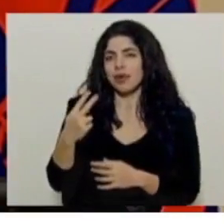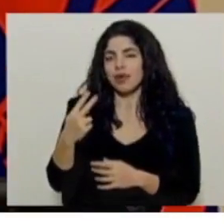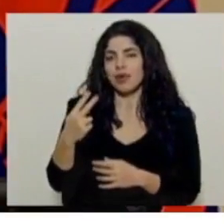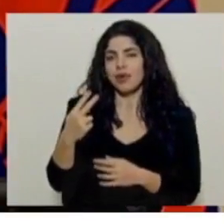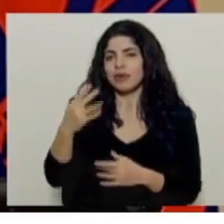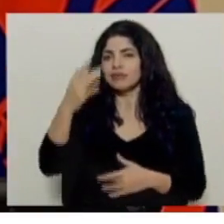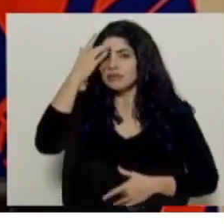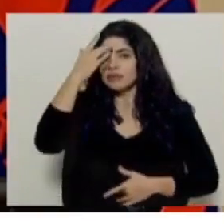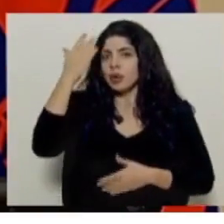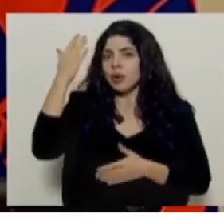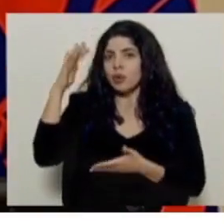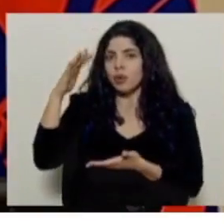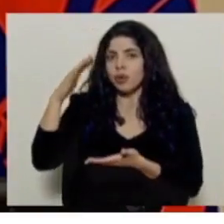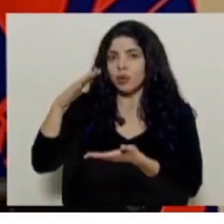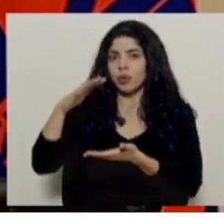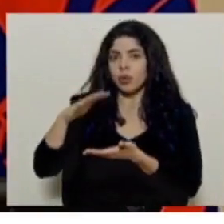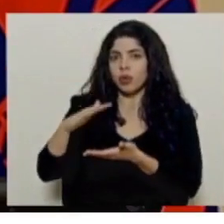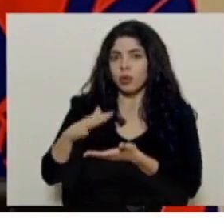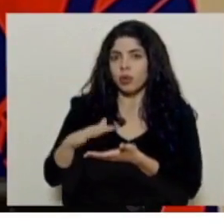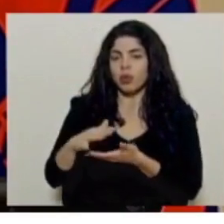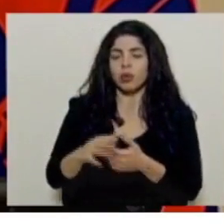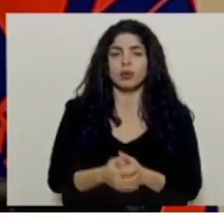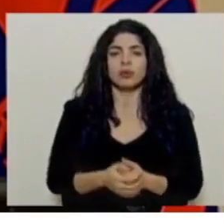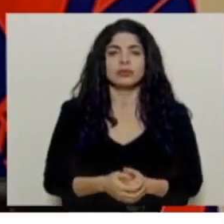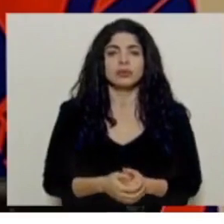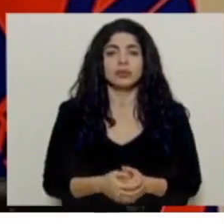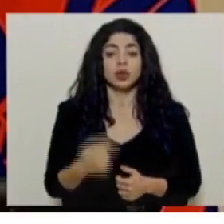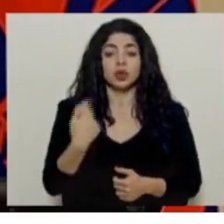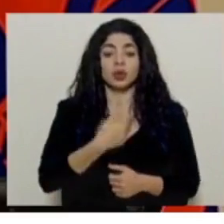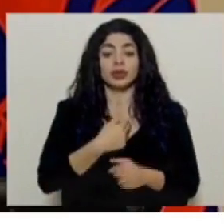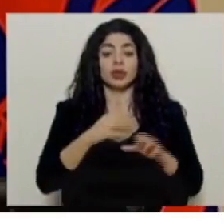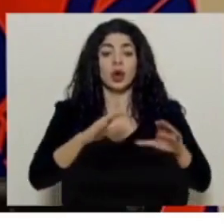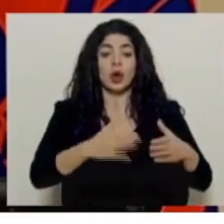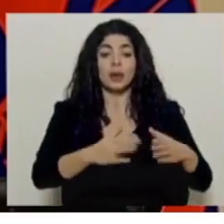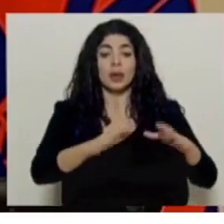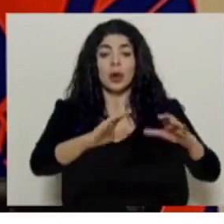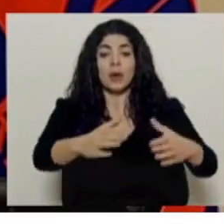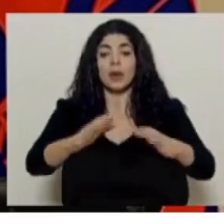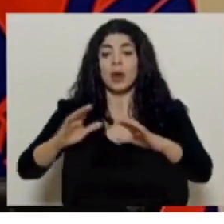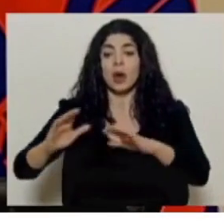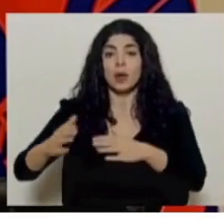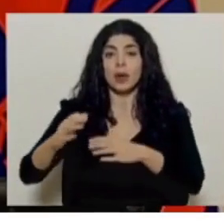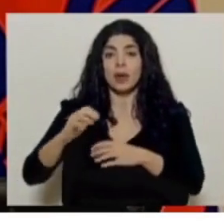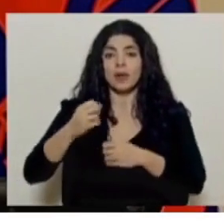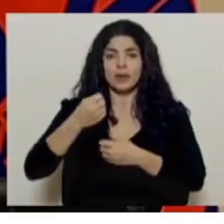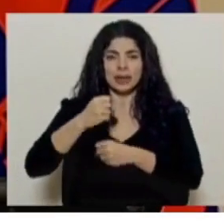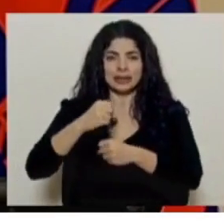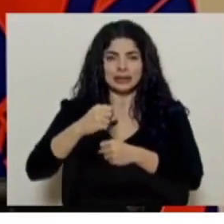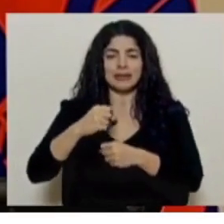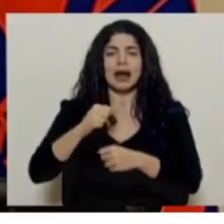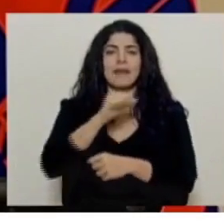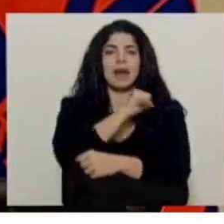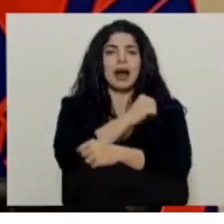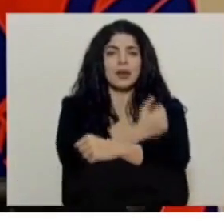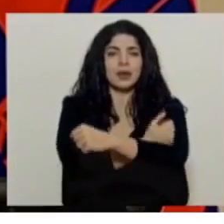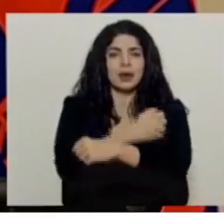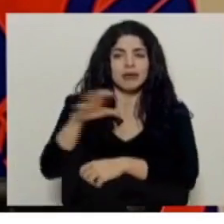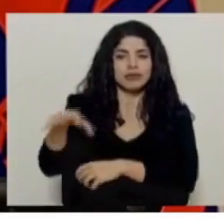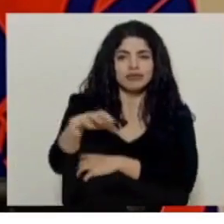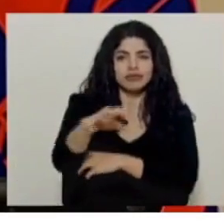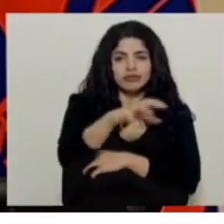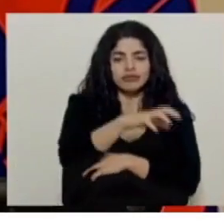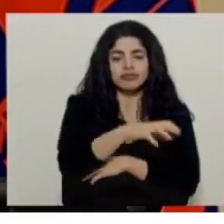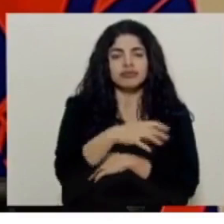de los casos, nuestros comités municipales de emergencia, nuestras autoridades locales,